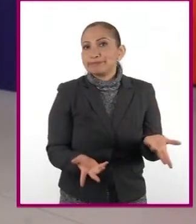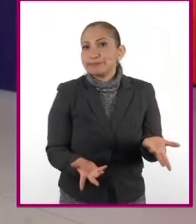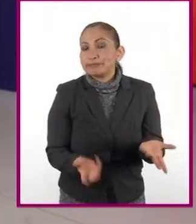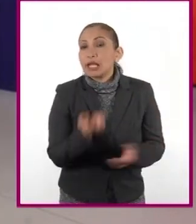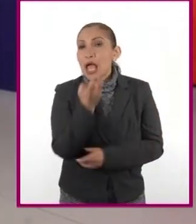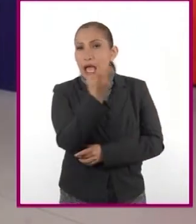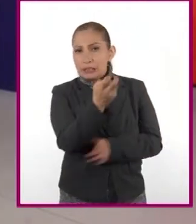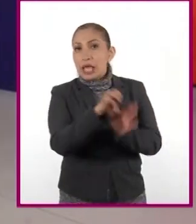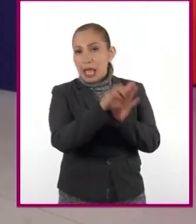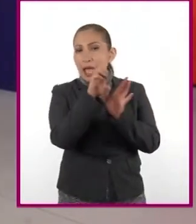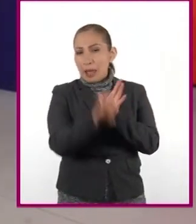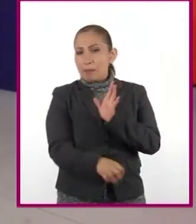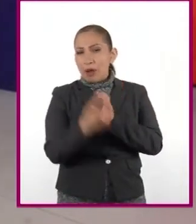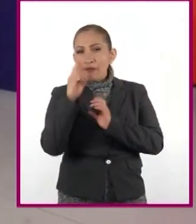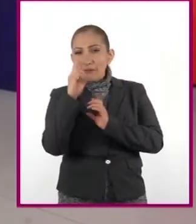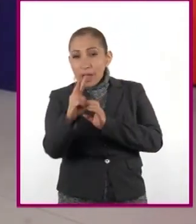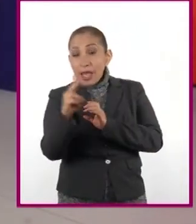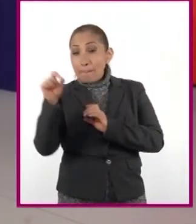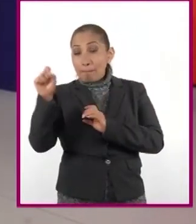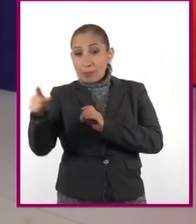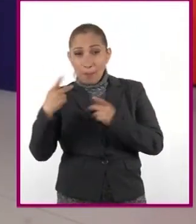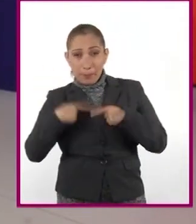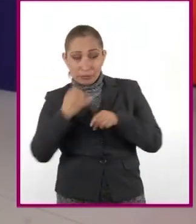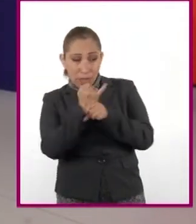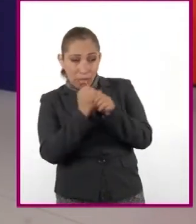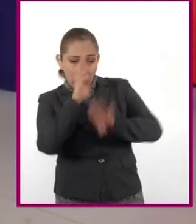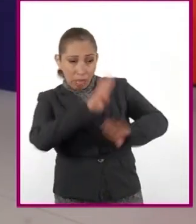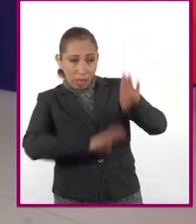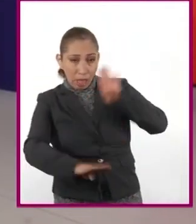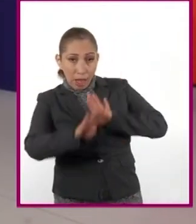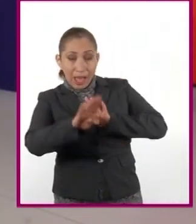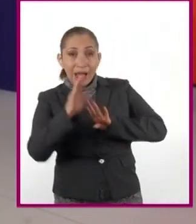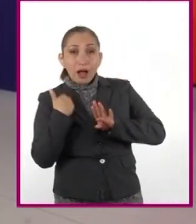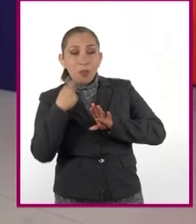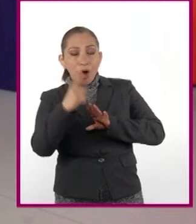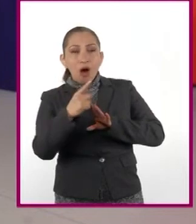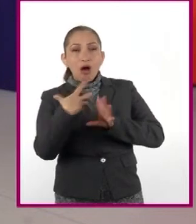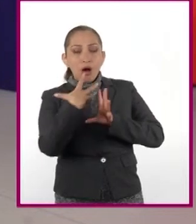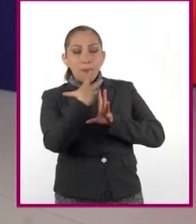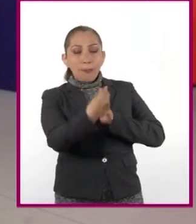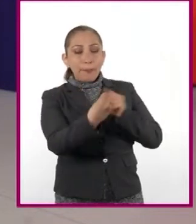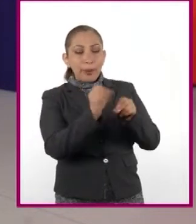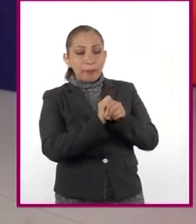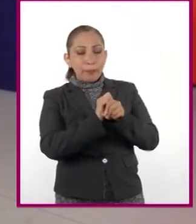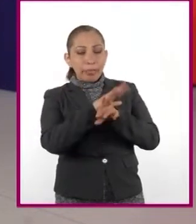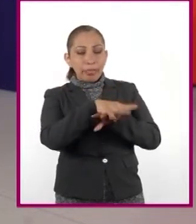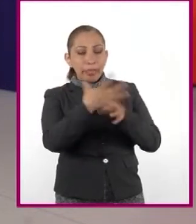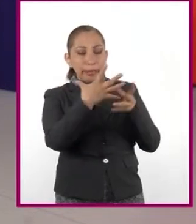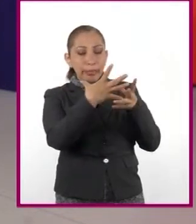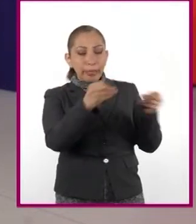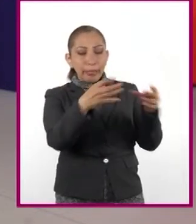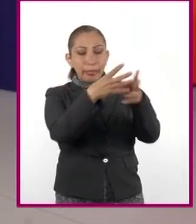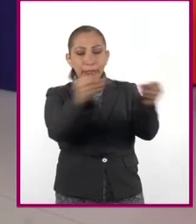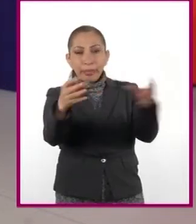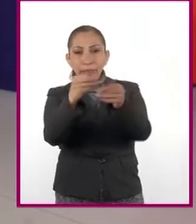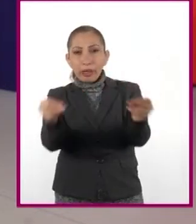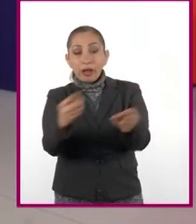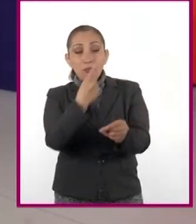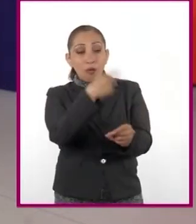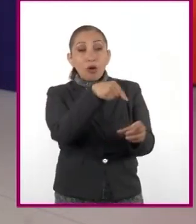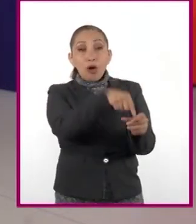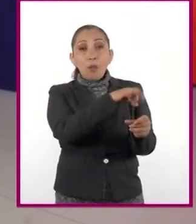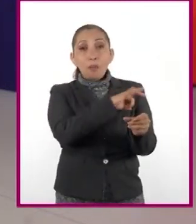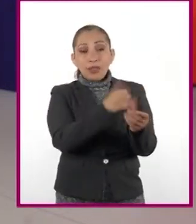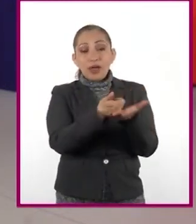Este es un ejemplo de lo que los biólogos llaman efecto cascada, es decir, la extinción de una especie